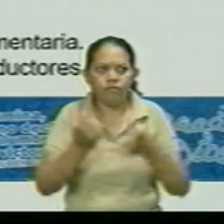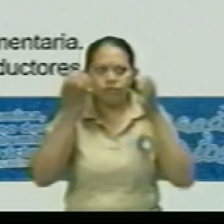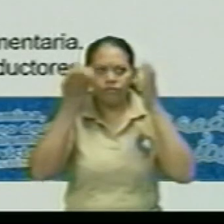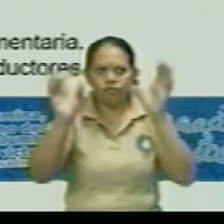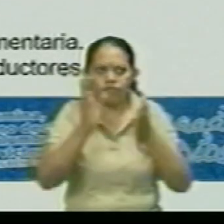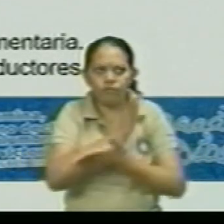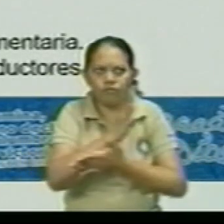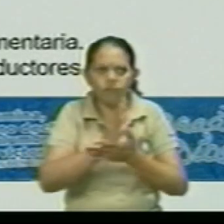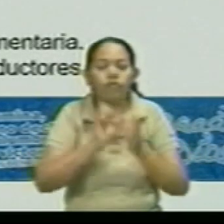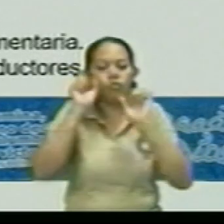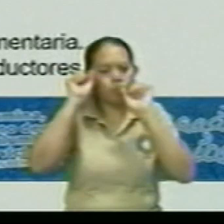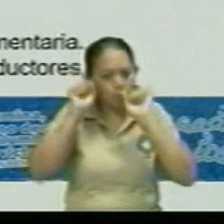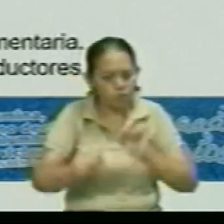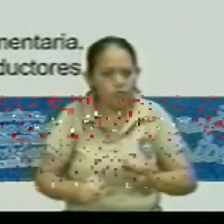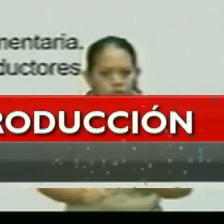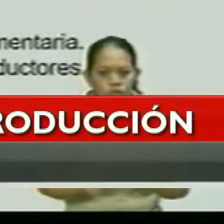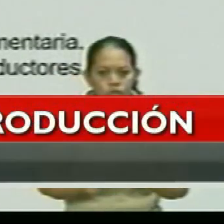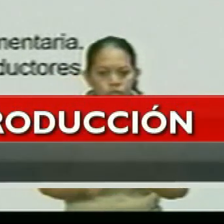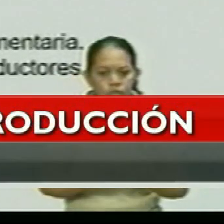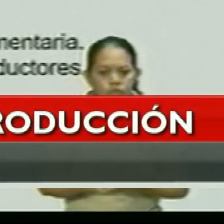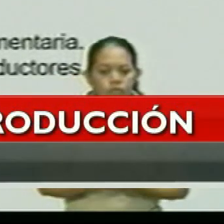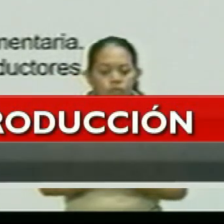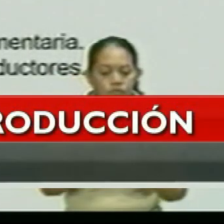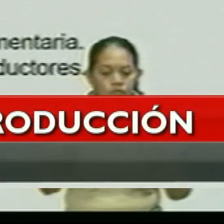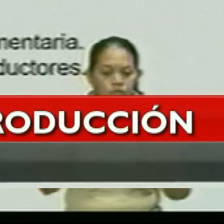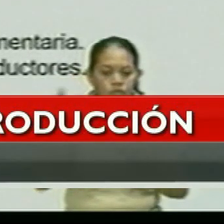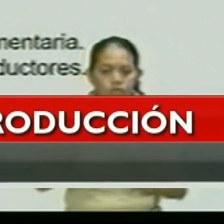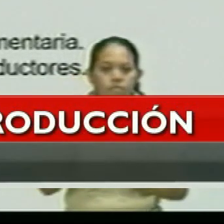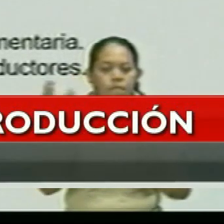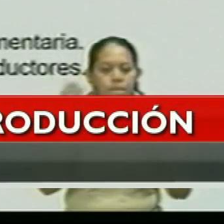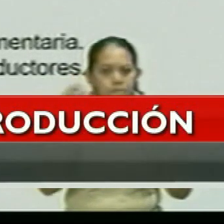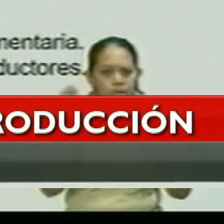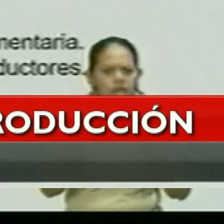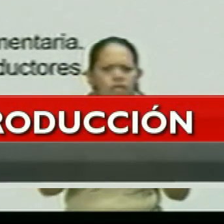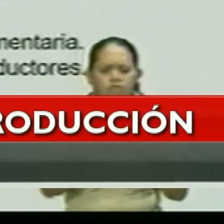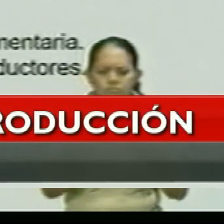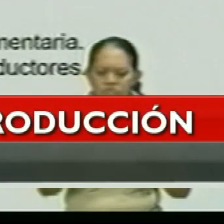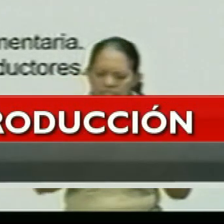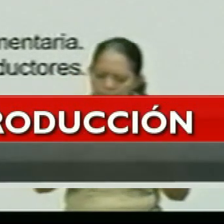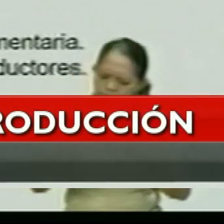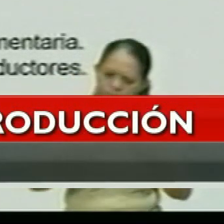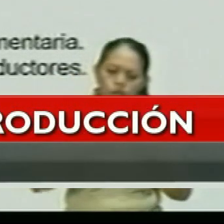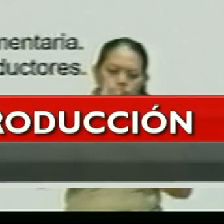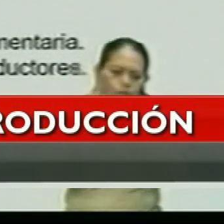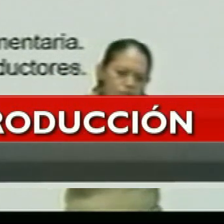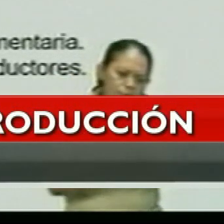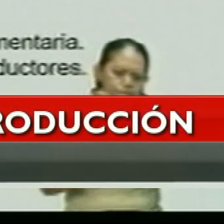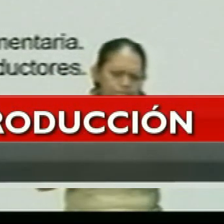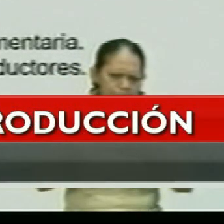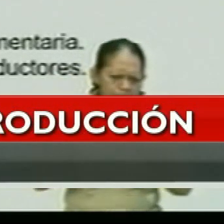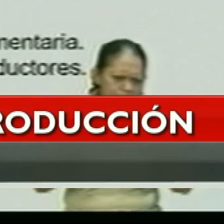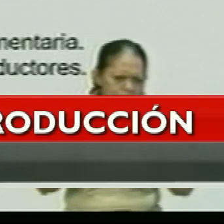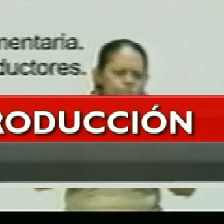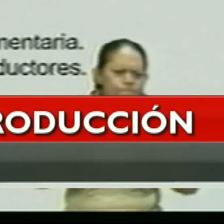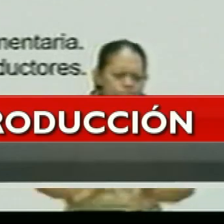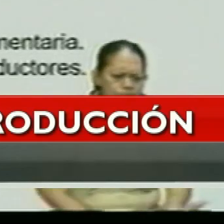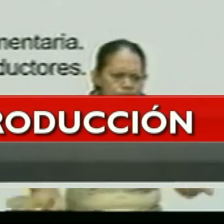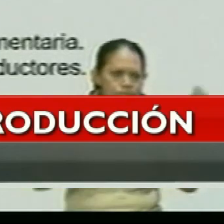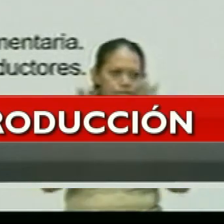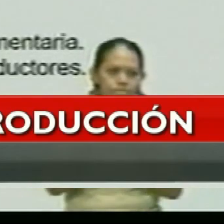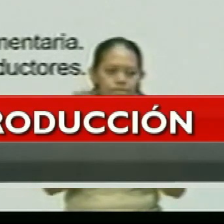aquellos que todavía no tienen tan gran impacto en el mercado internacional, pero por su calidad,